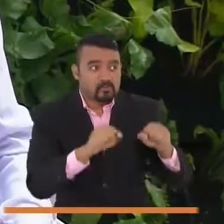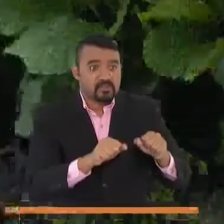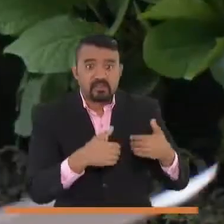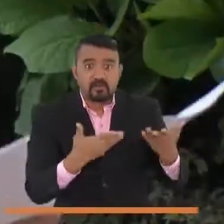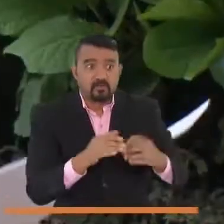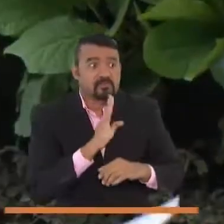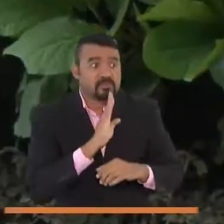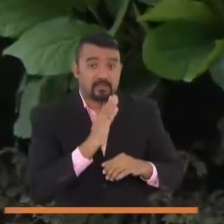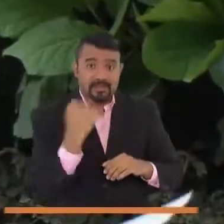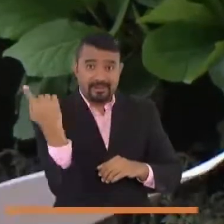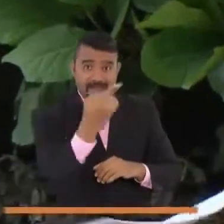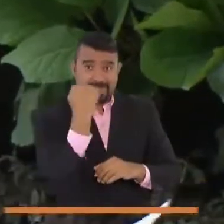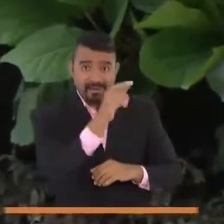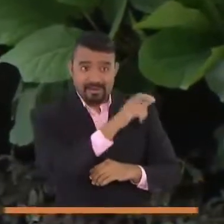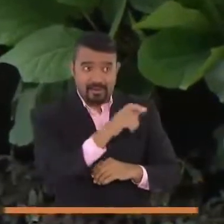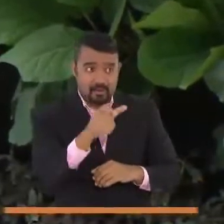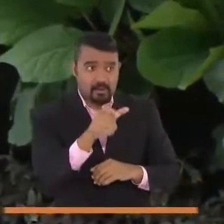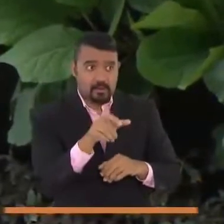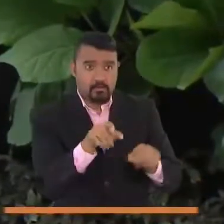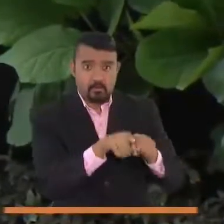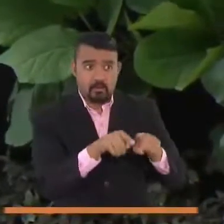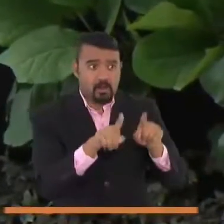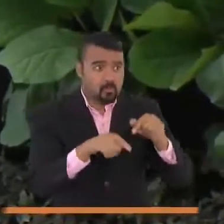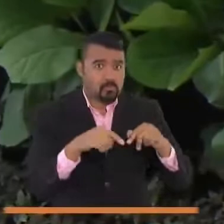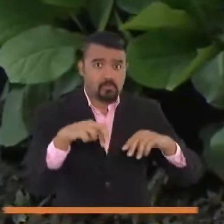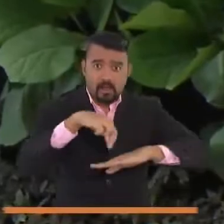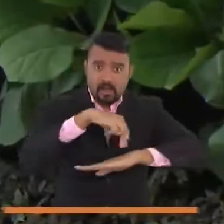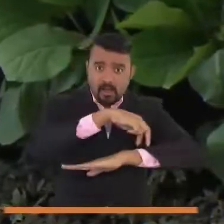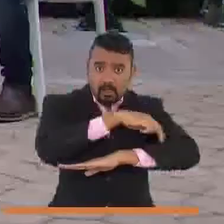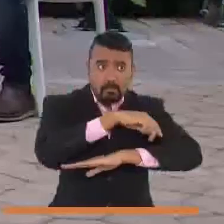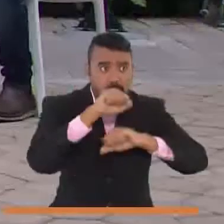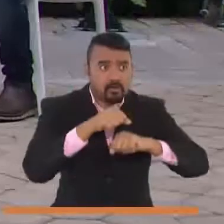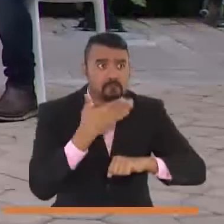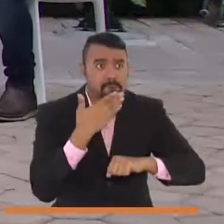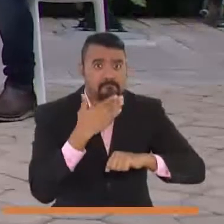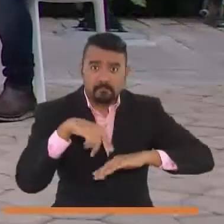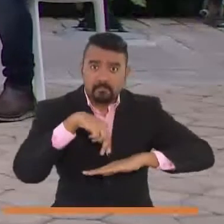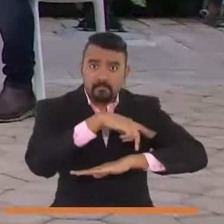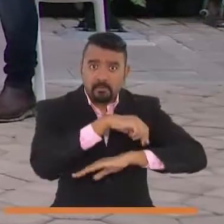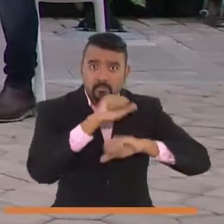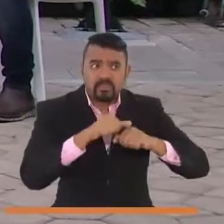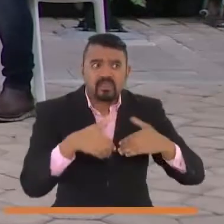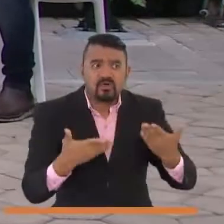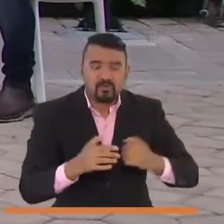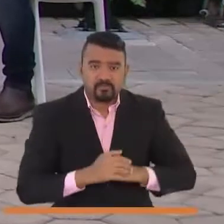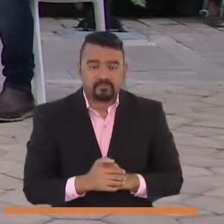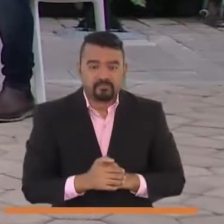a la comunidad ese espacio y ese andén que tanto necesitaba. Sí, Luisa, como lo comentaba nuestro alcalde, ese era un espacio